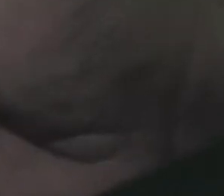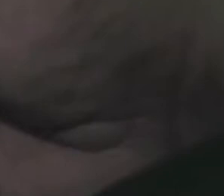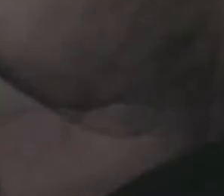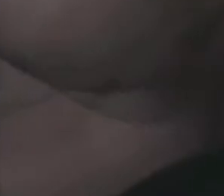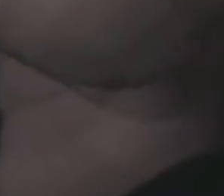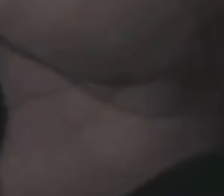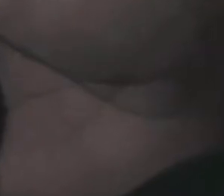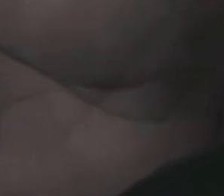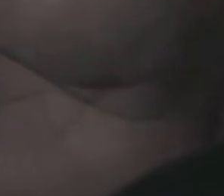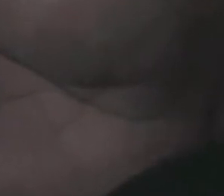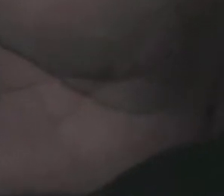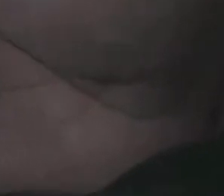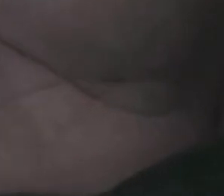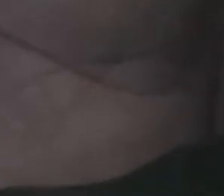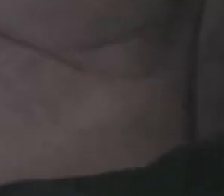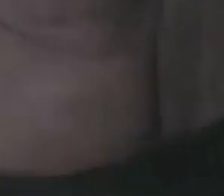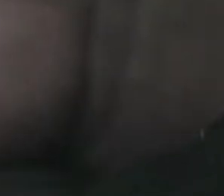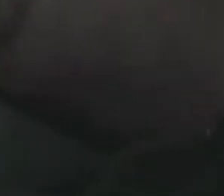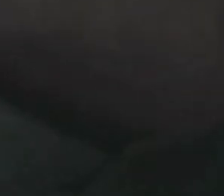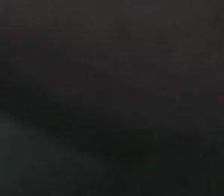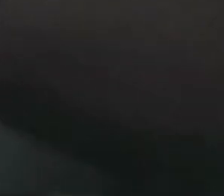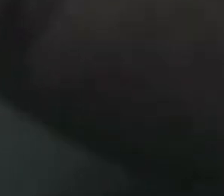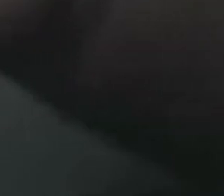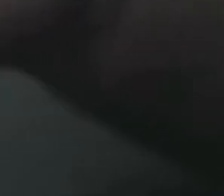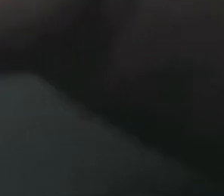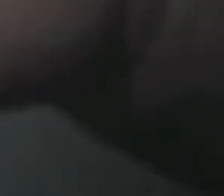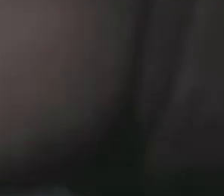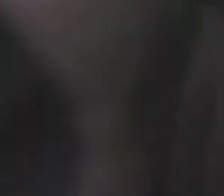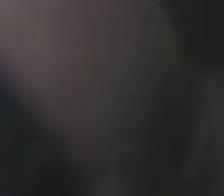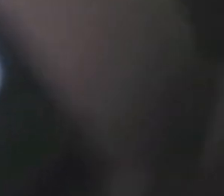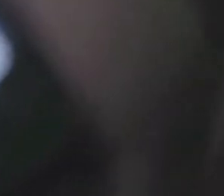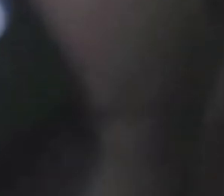no lo borras.